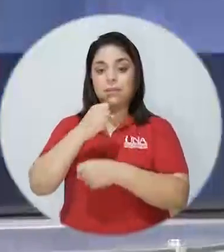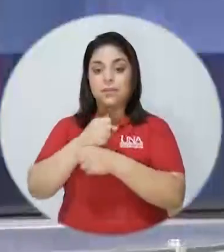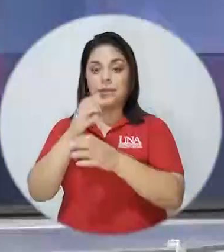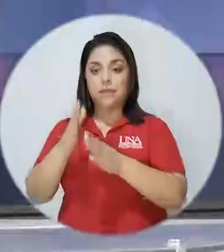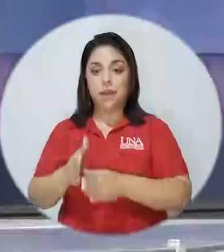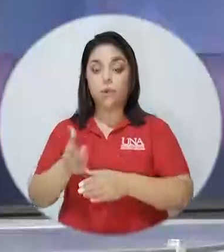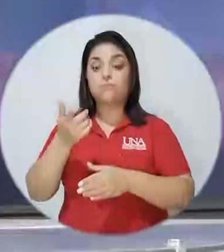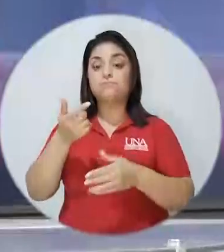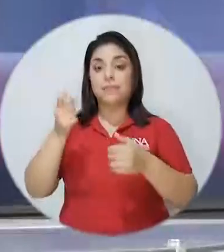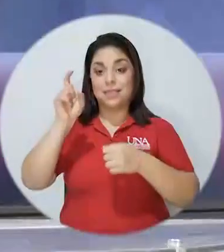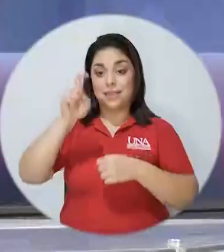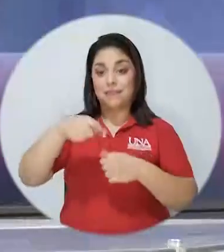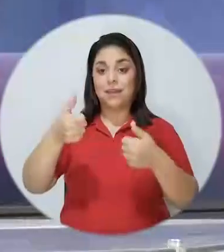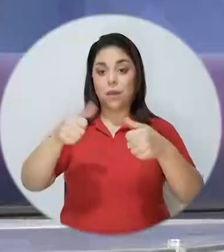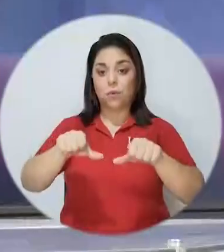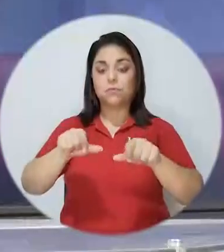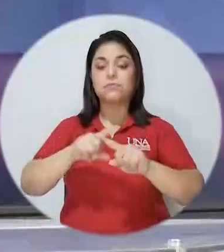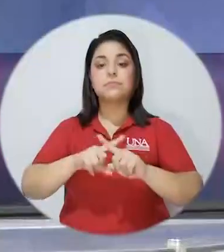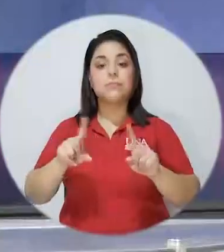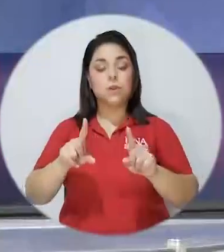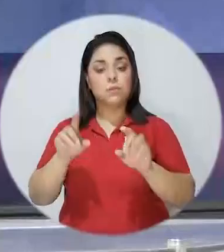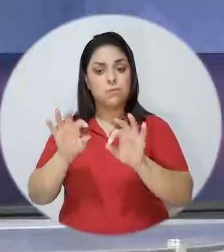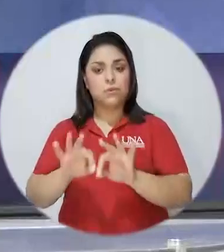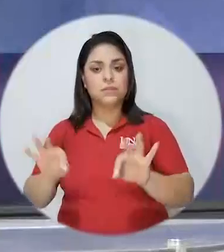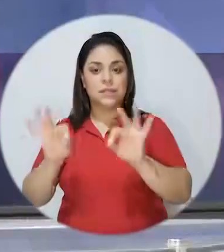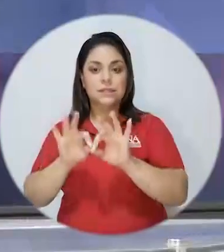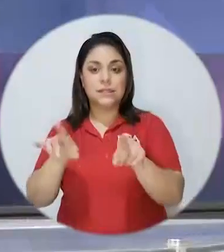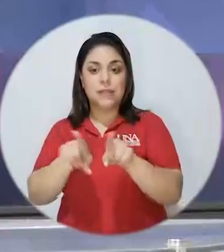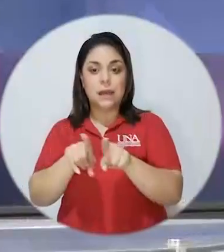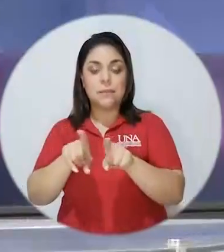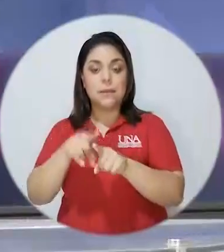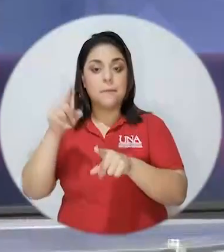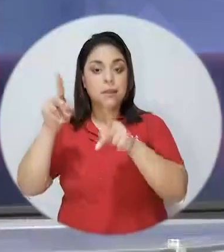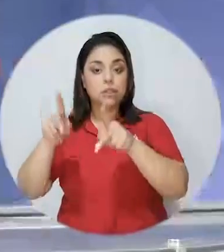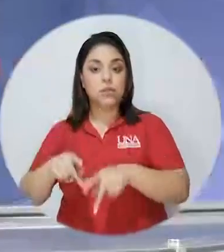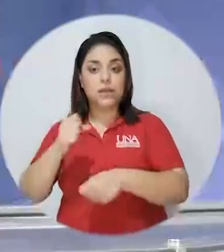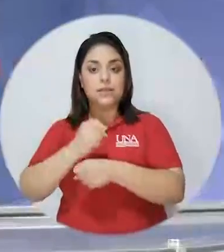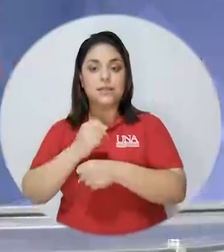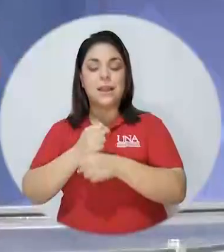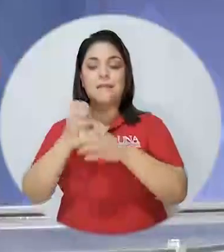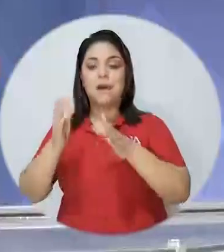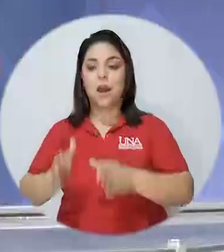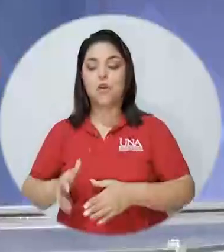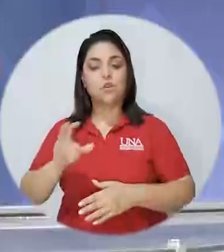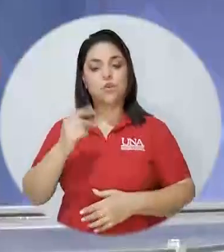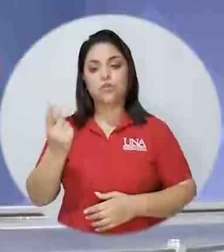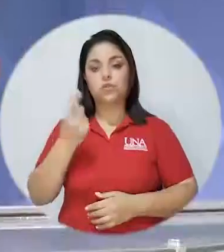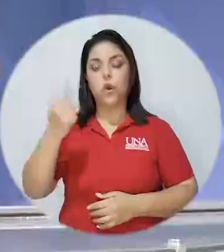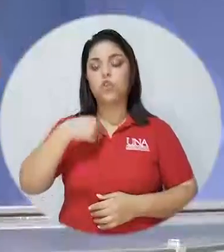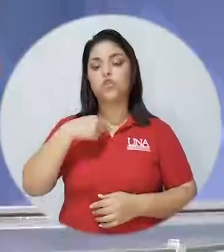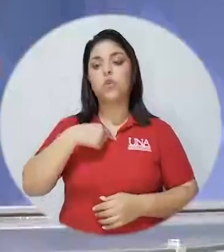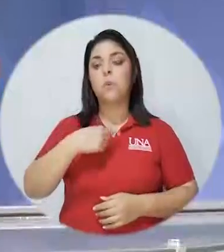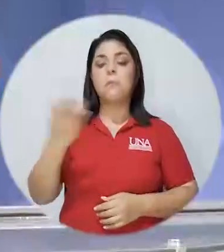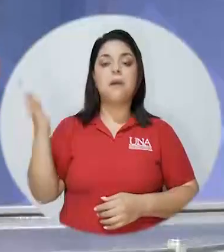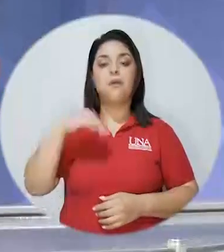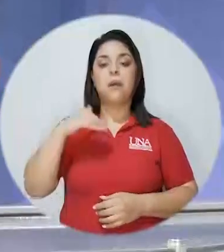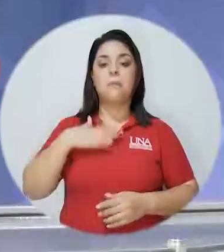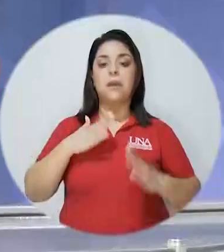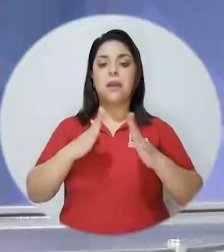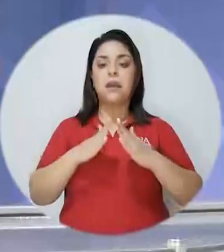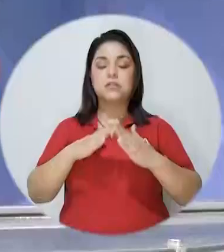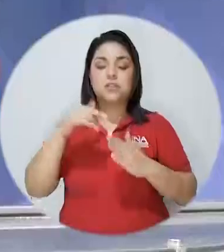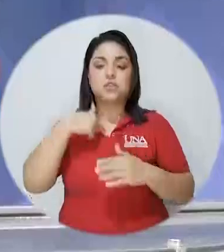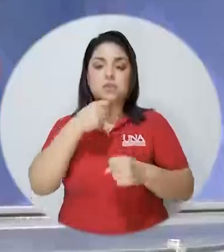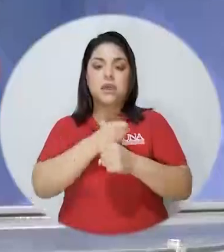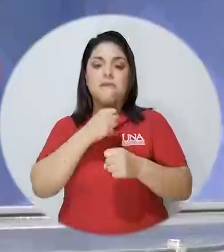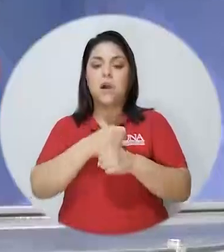obligaciones muy importantes para la persona trabajadora. No es nada más así, yo me vine para mi casa y aquí hago yo mi trabajo como yo quiera y cuando